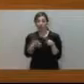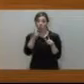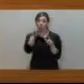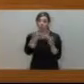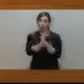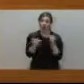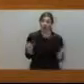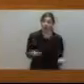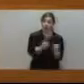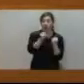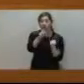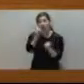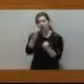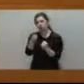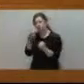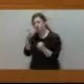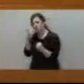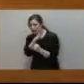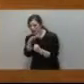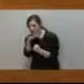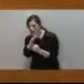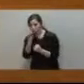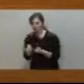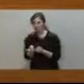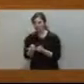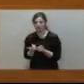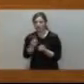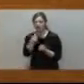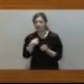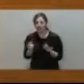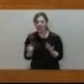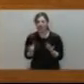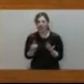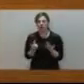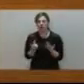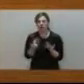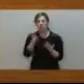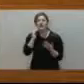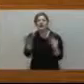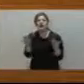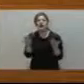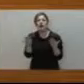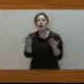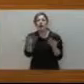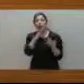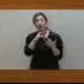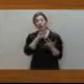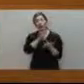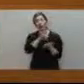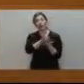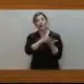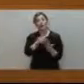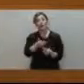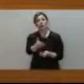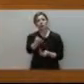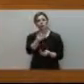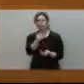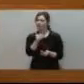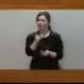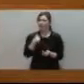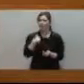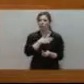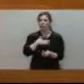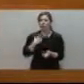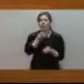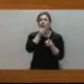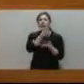actuar. Dígame en qué fecha se personó el Principado. Díganla. Y ahora les toca hablar de futuro. Y yo le quiero plantear y